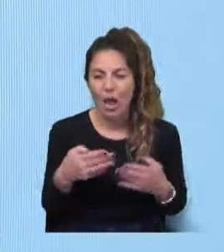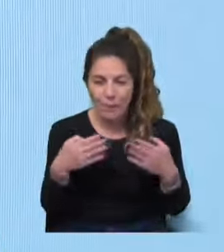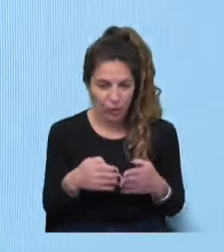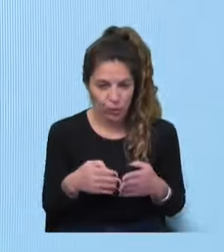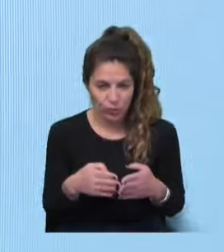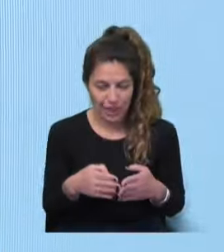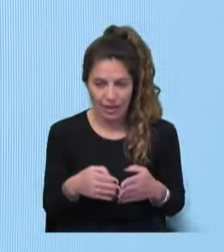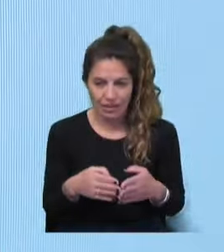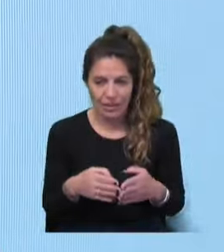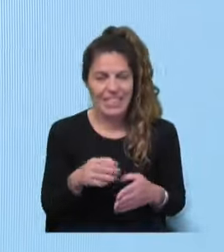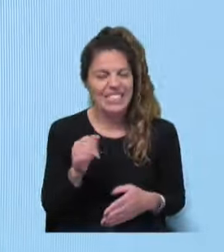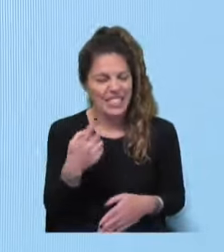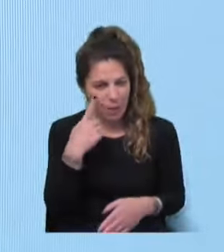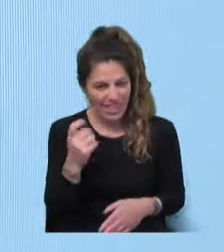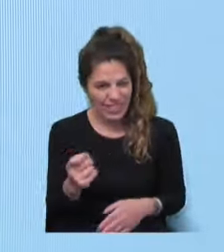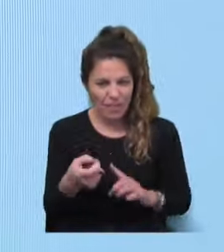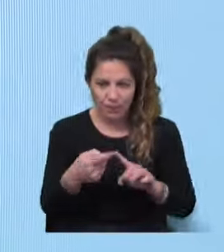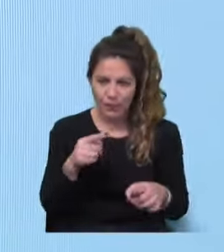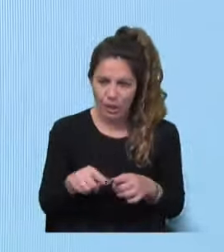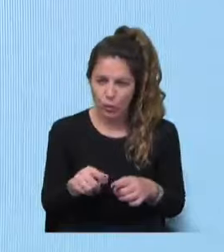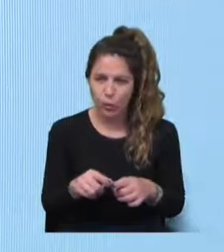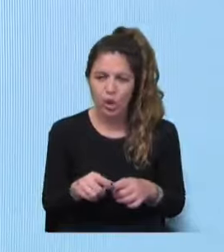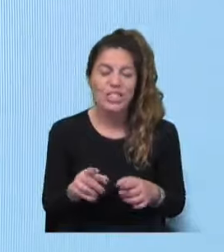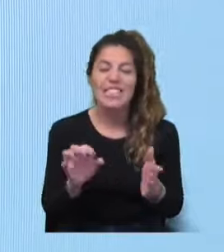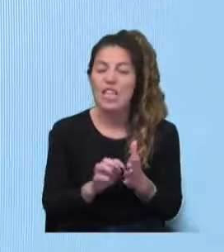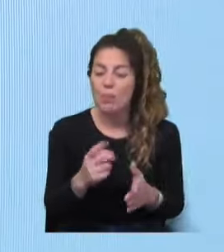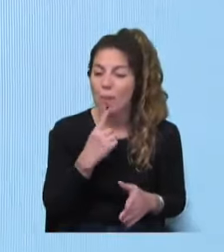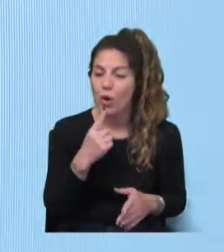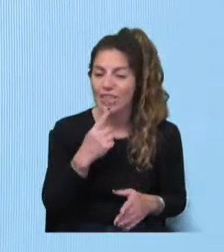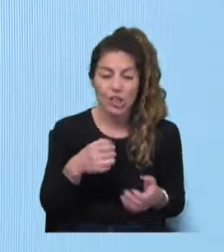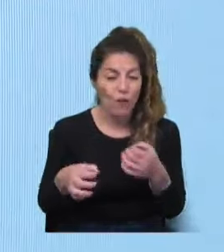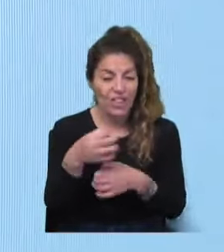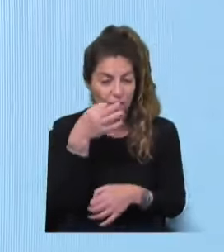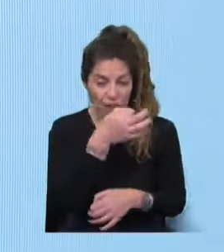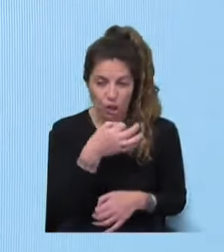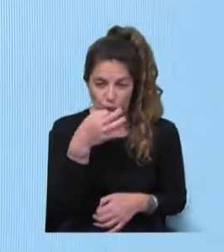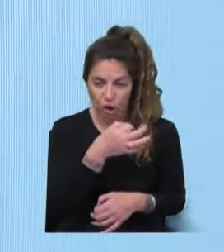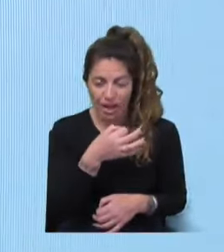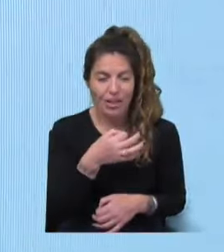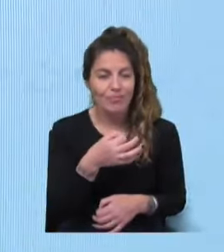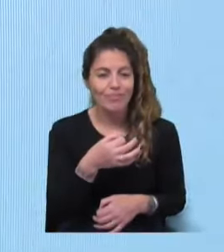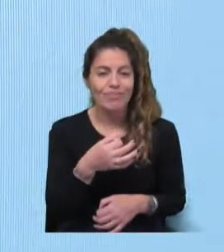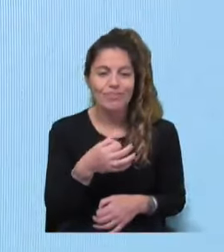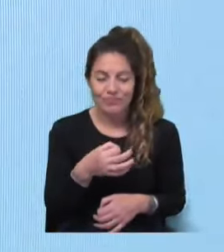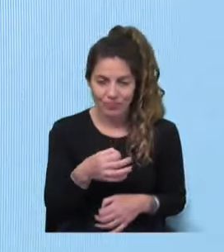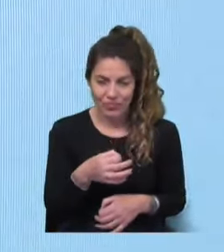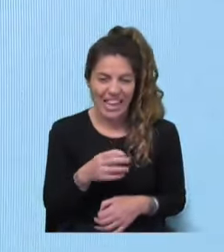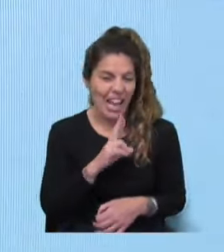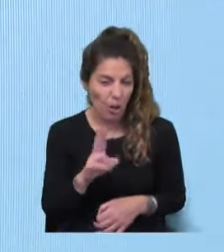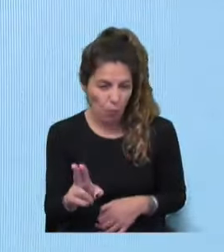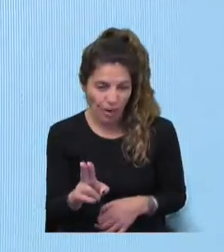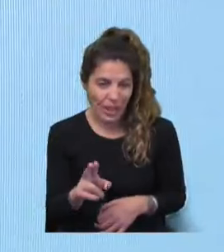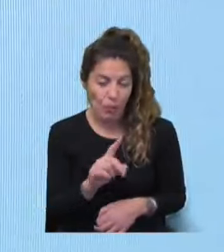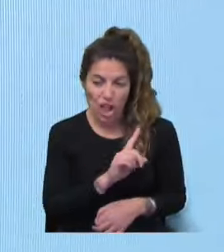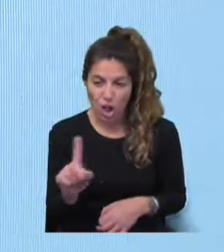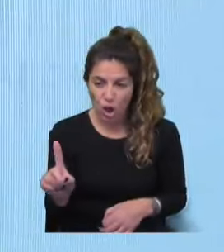pregunta de si se perciben vínculos entre el sistema político y el narcotráfico, muy marginal es la respuesta por el